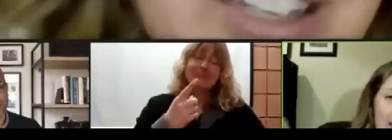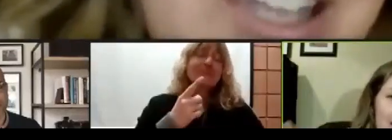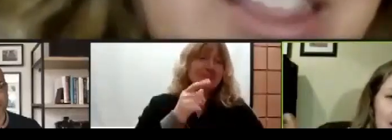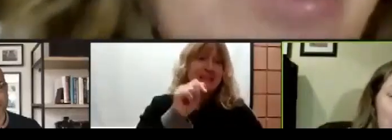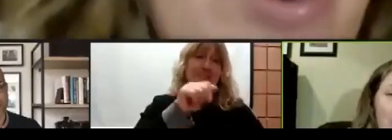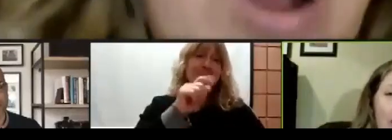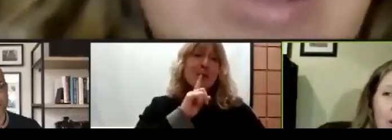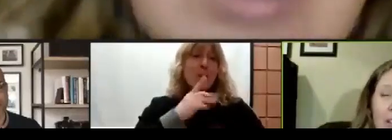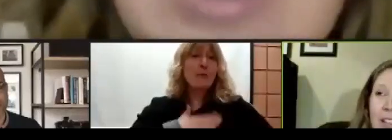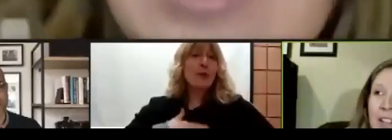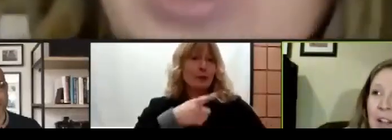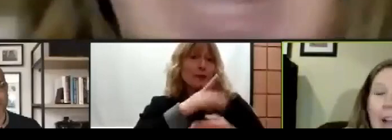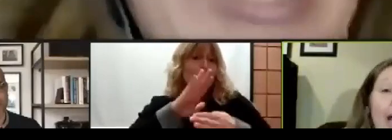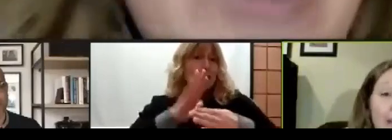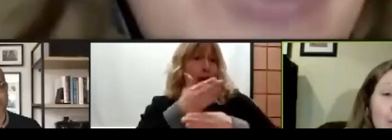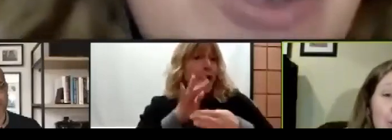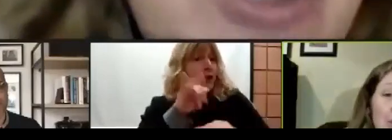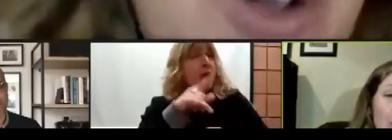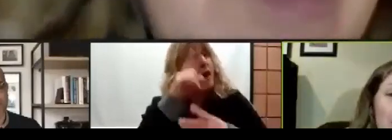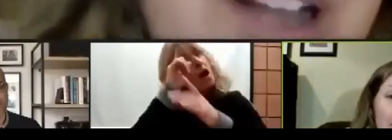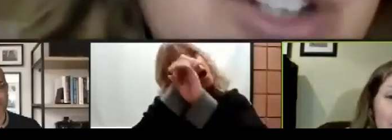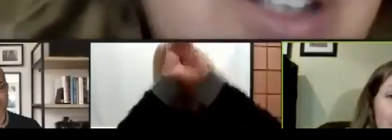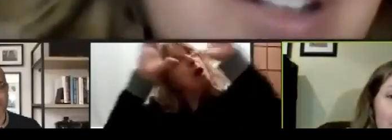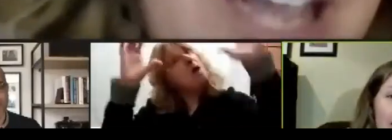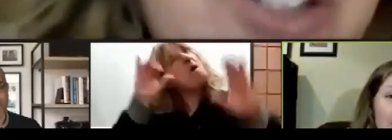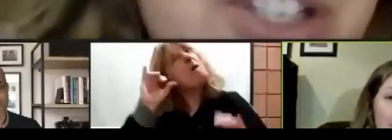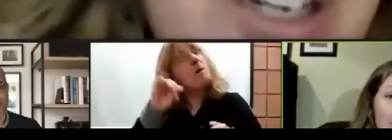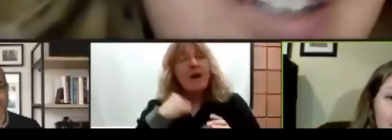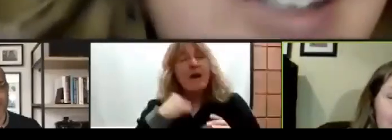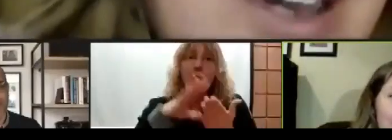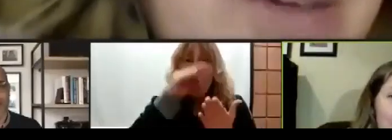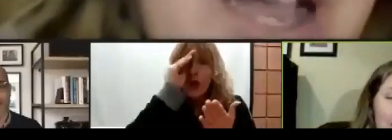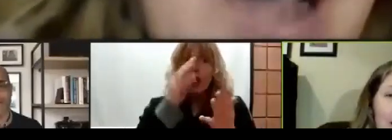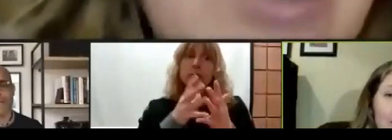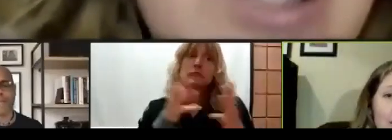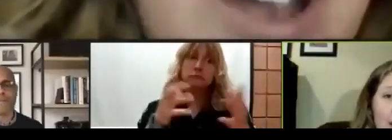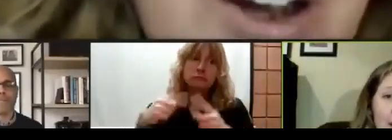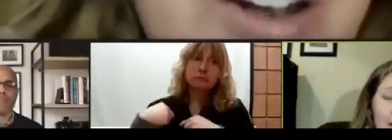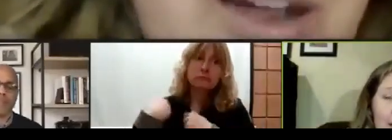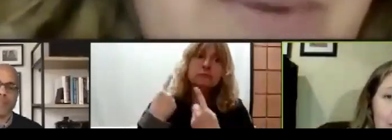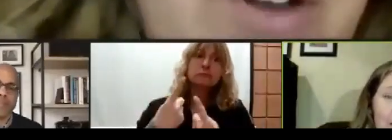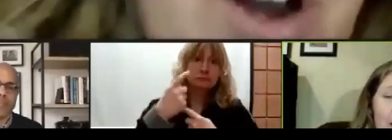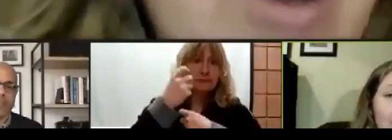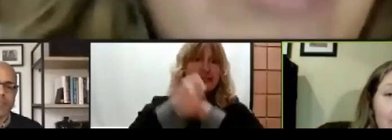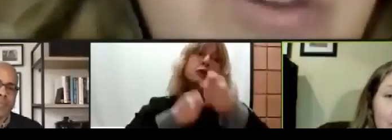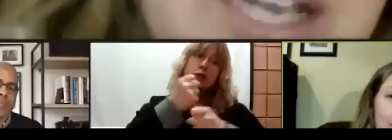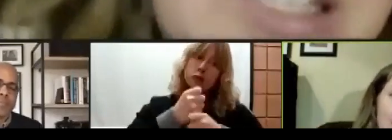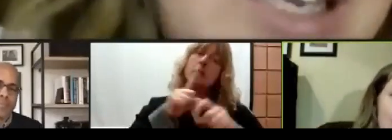las paredes y cosas ridículas suceden cuando estás ahí en él y él así es el proceso del senado